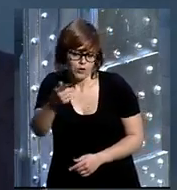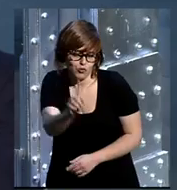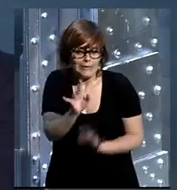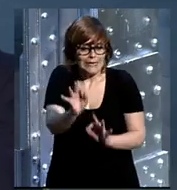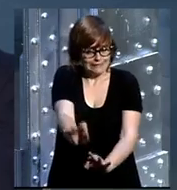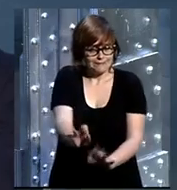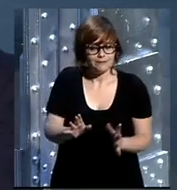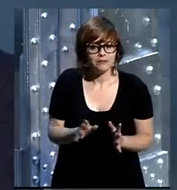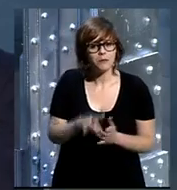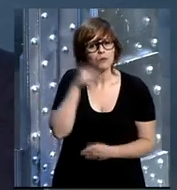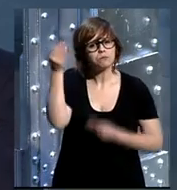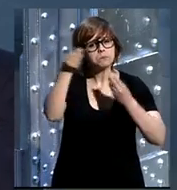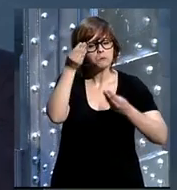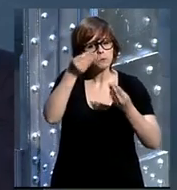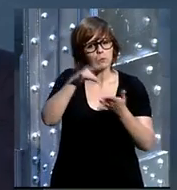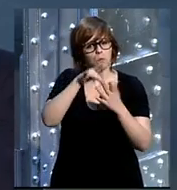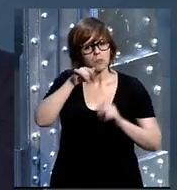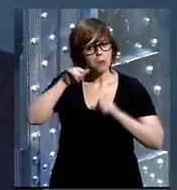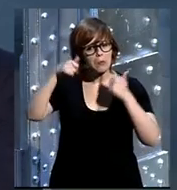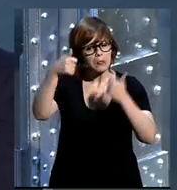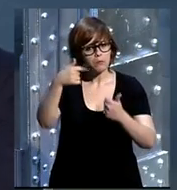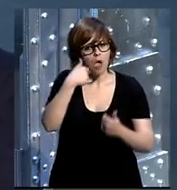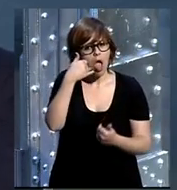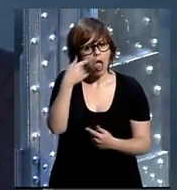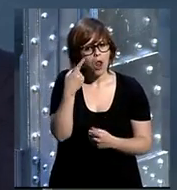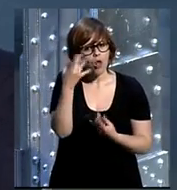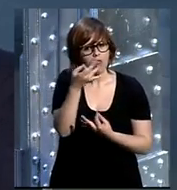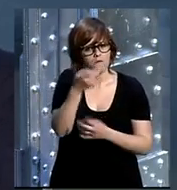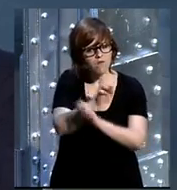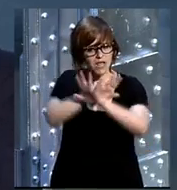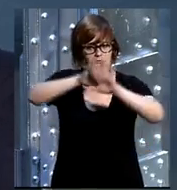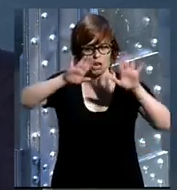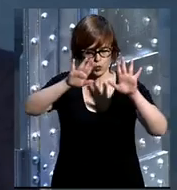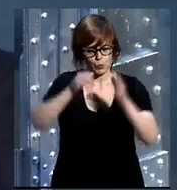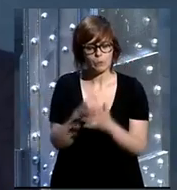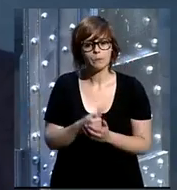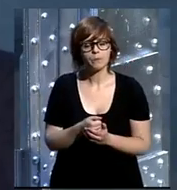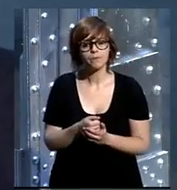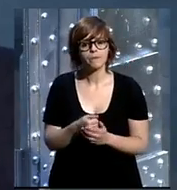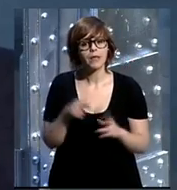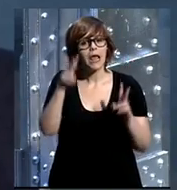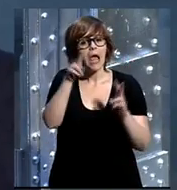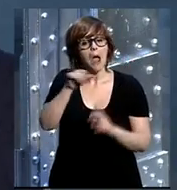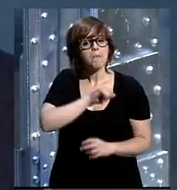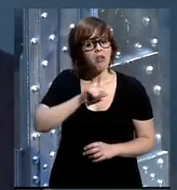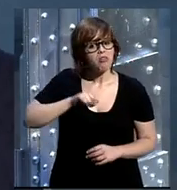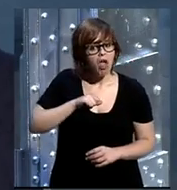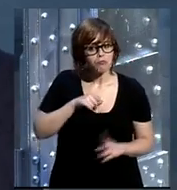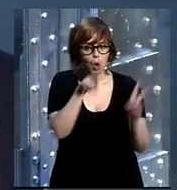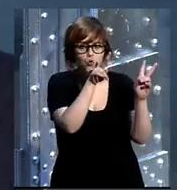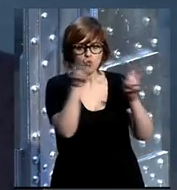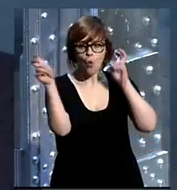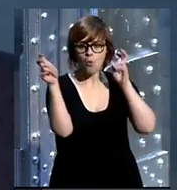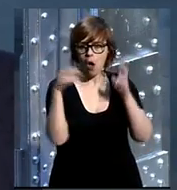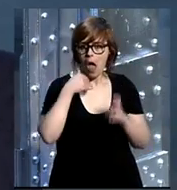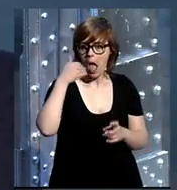el principio yo creo que tenemos que tener claro, y es que la privacidad no es algo nuevo, la privacidad no es